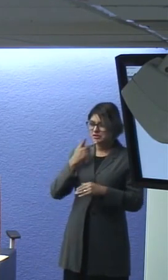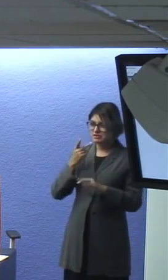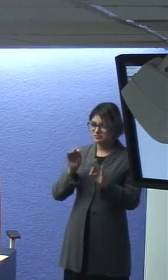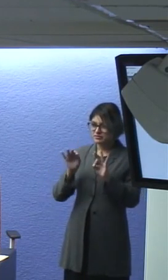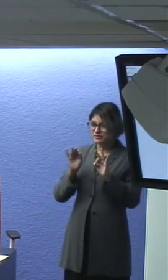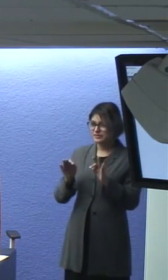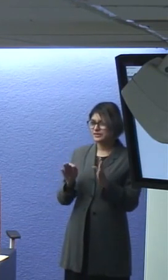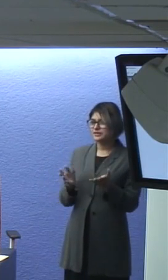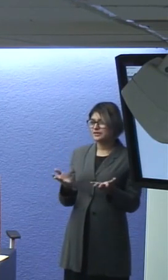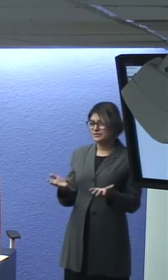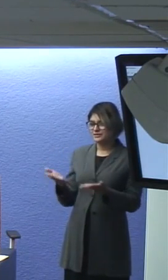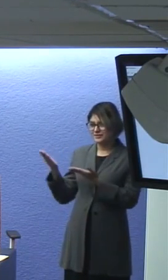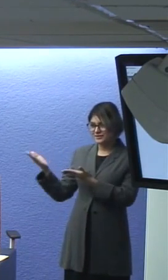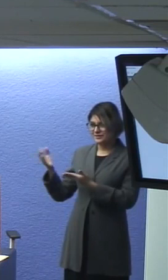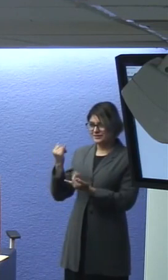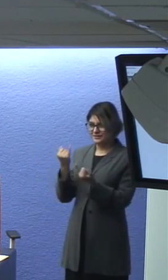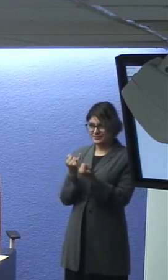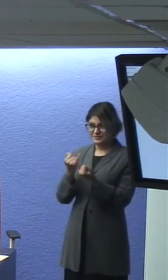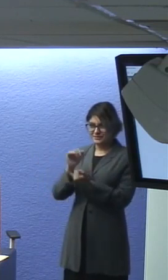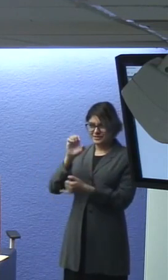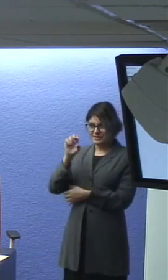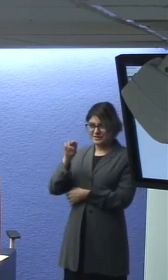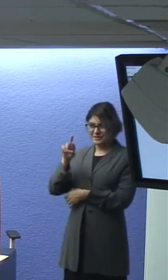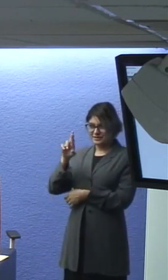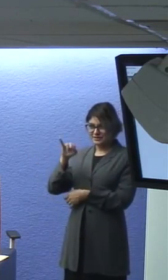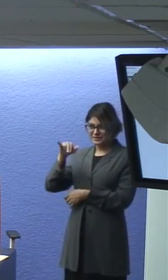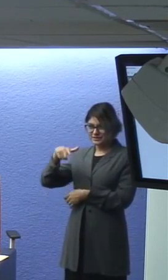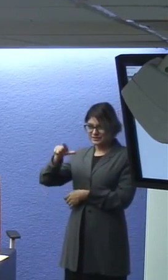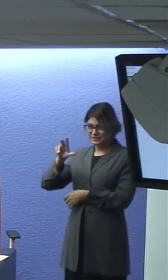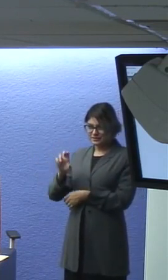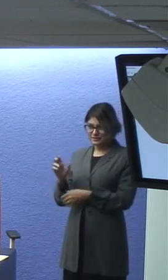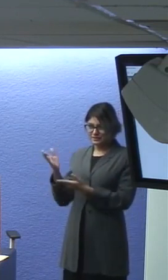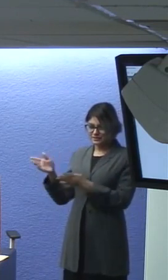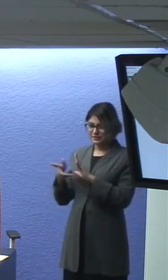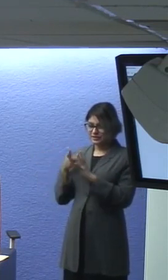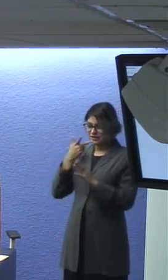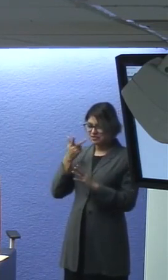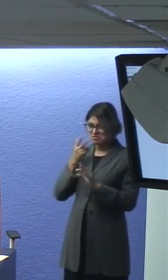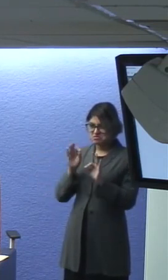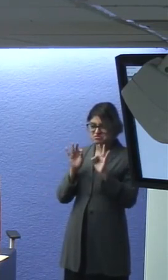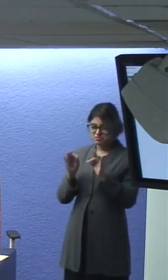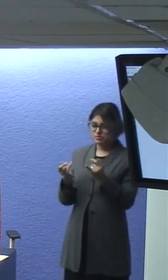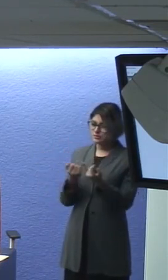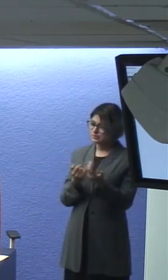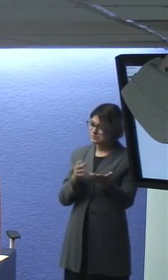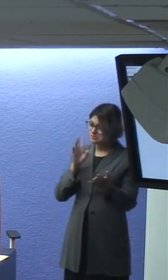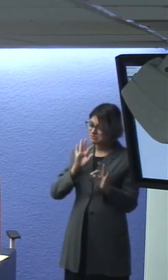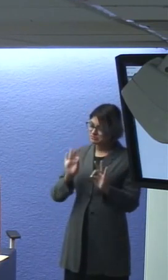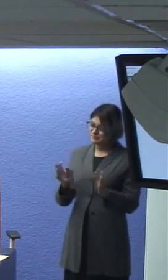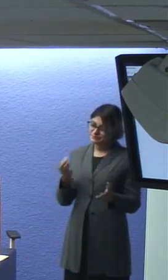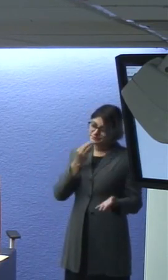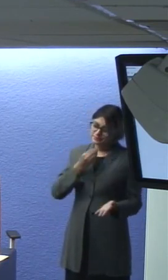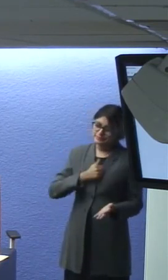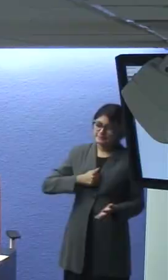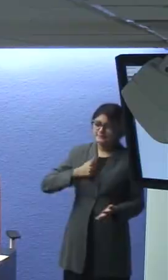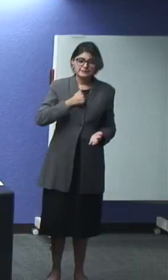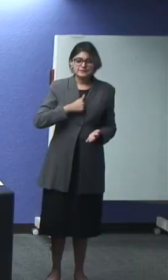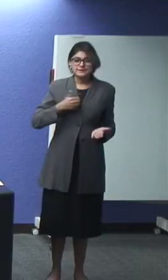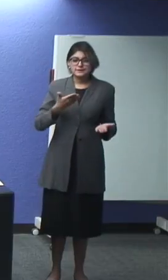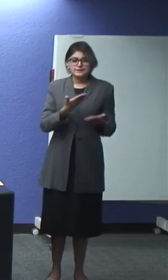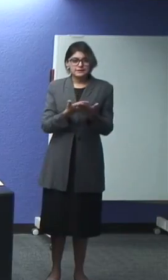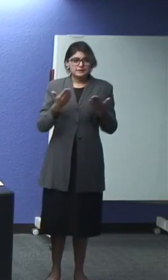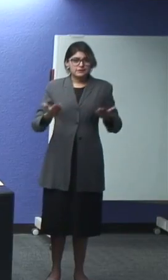tuvimos también con Enrique, pero bueno, pues es una pena que no hayamos tenido esta oportunidad. Y bueno, pues tenemos